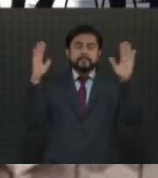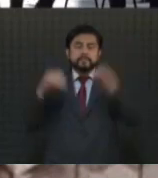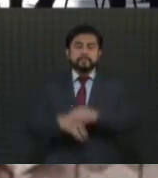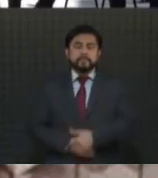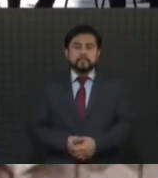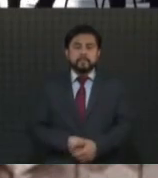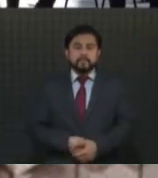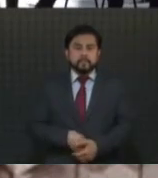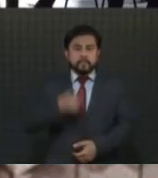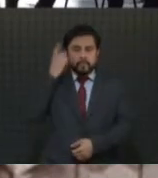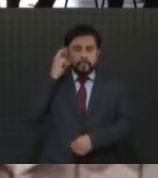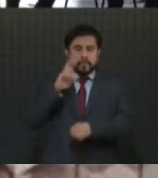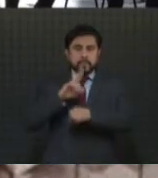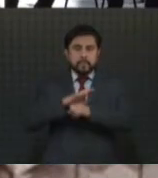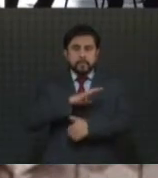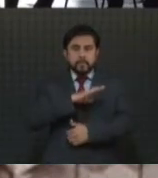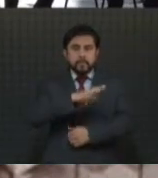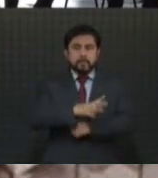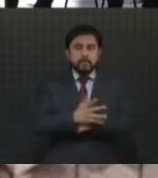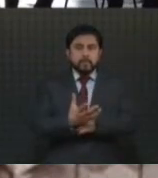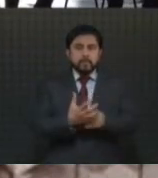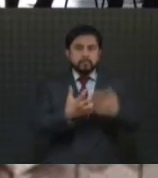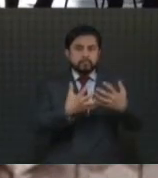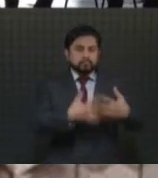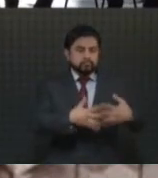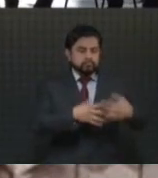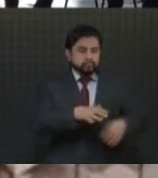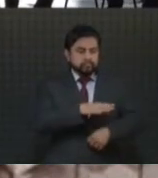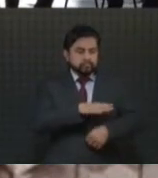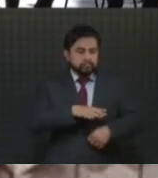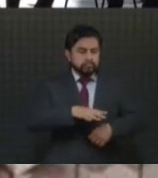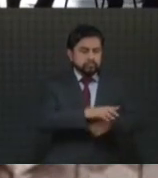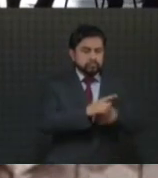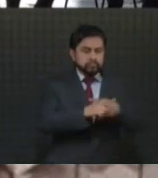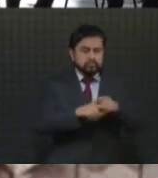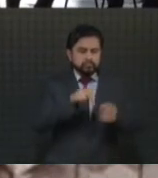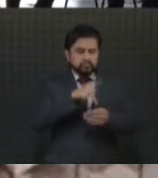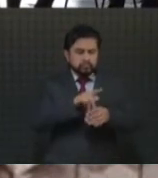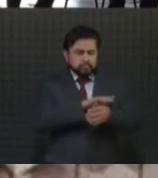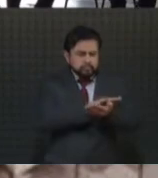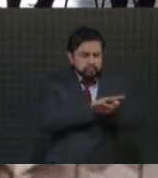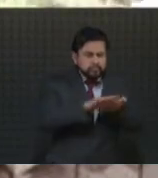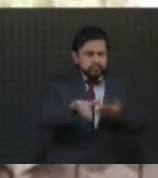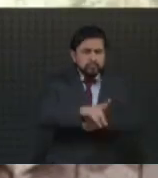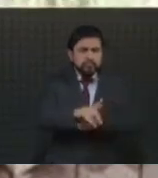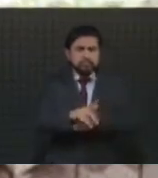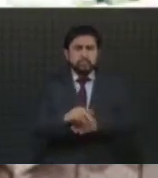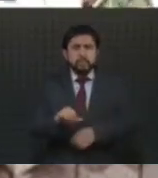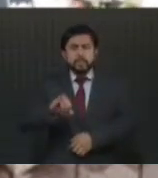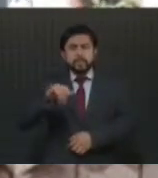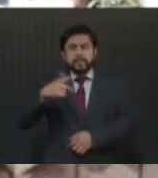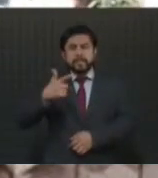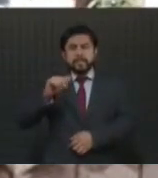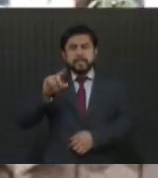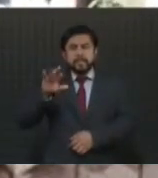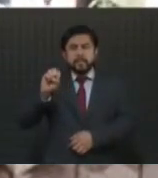El director general de la planta productora de mezclas asfálticas, ingeniero Reyes Martínez Cordero.